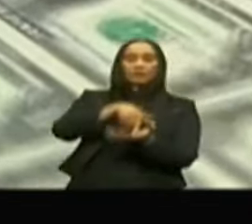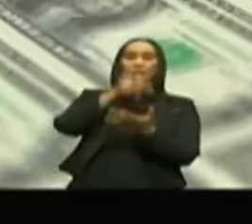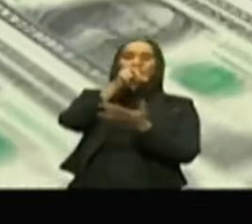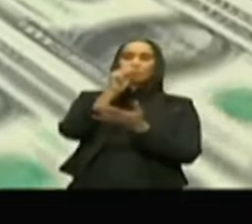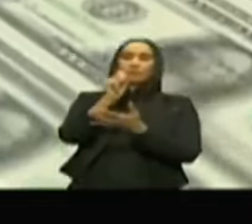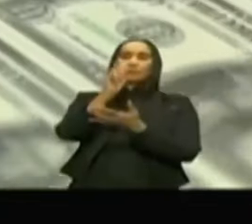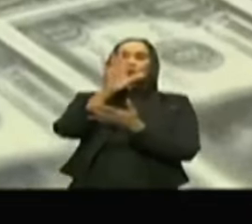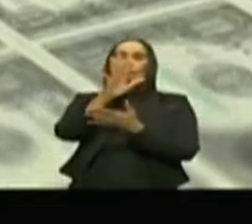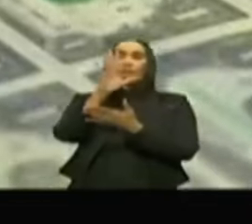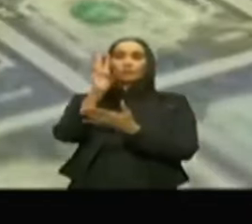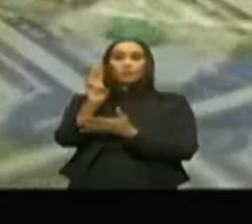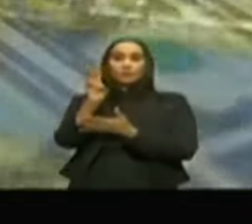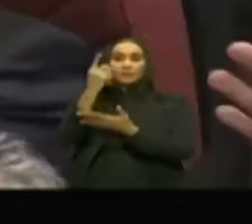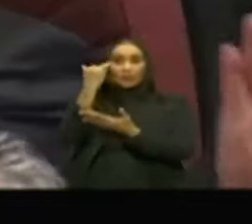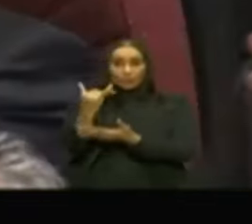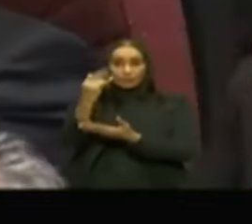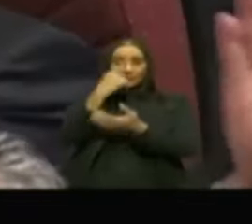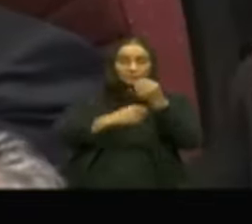11.156 en el 2023.